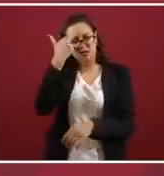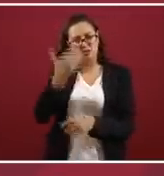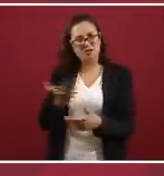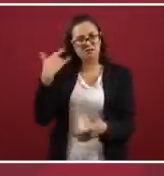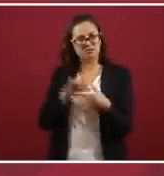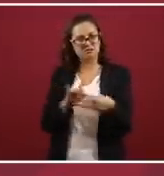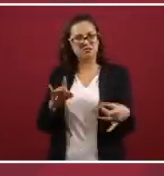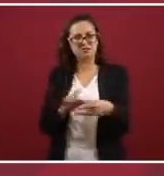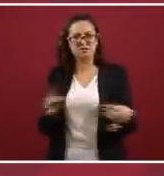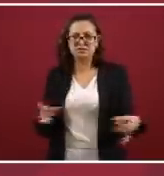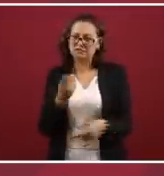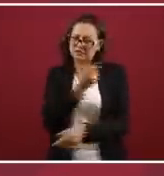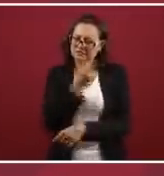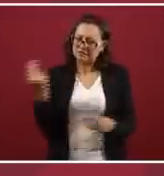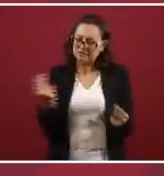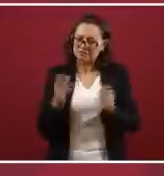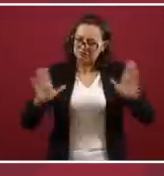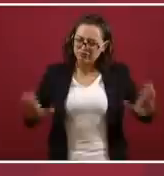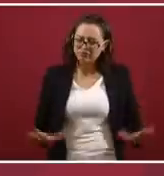y que camine,